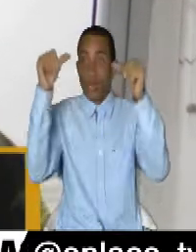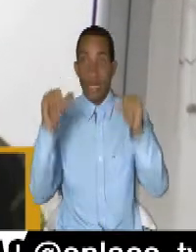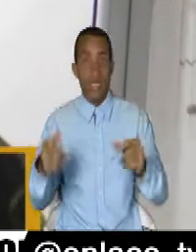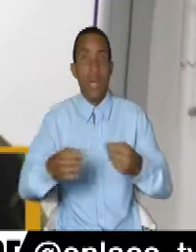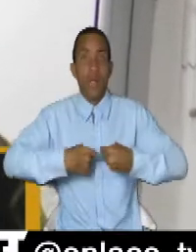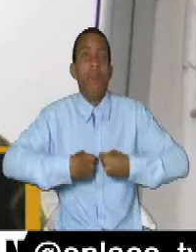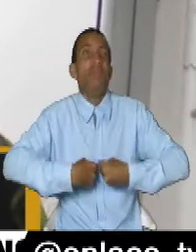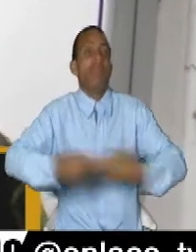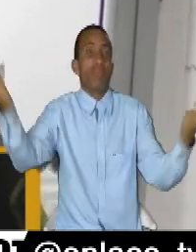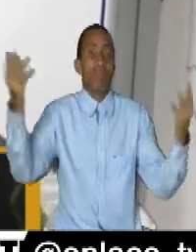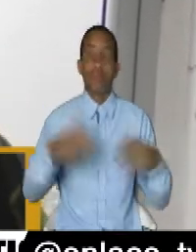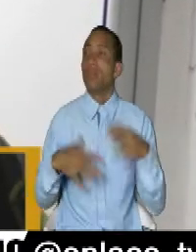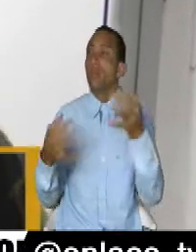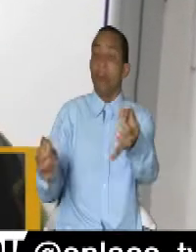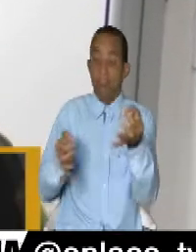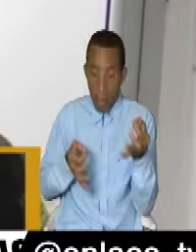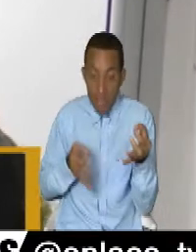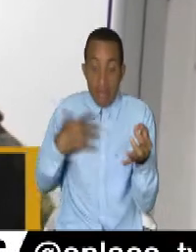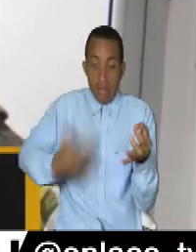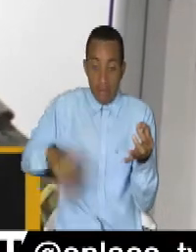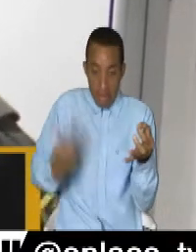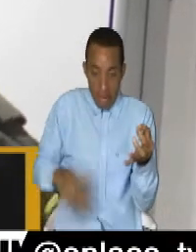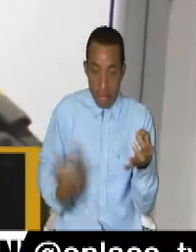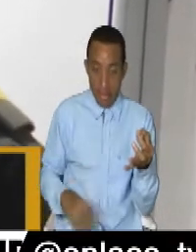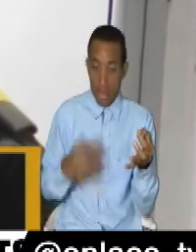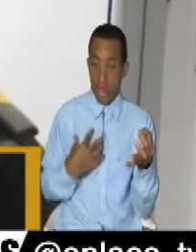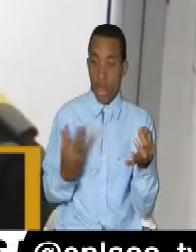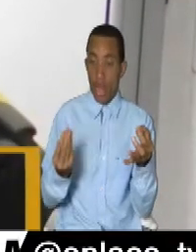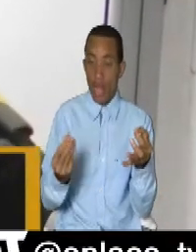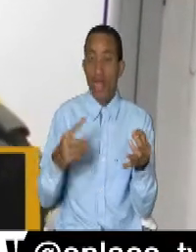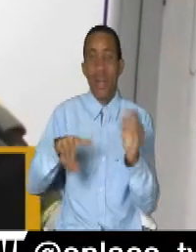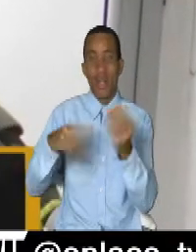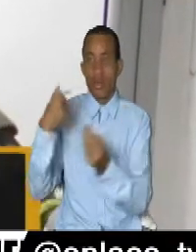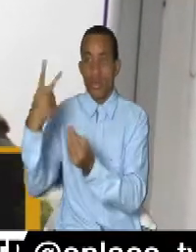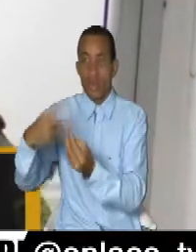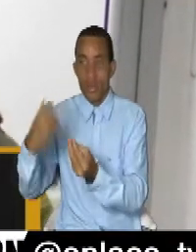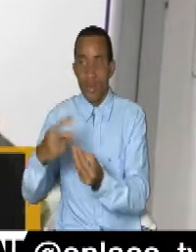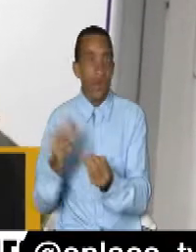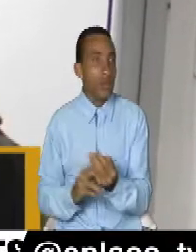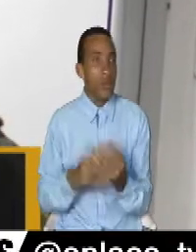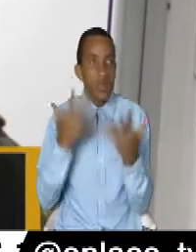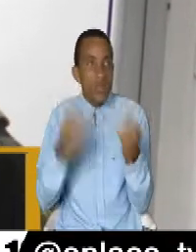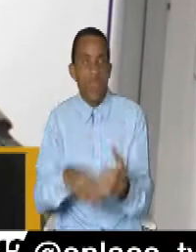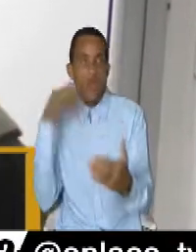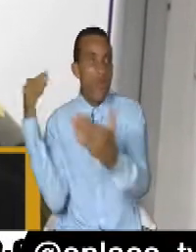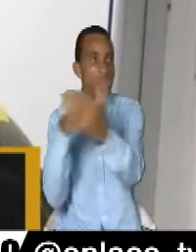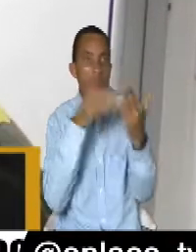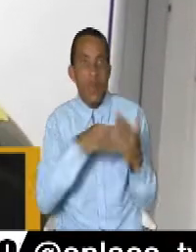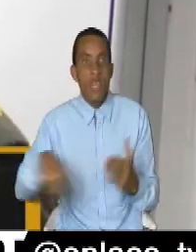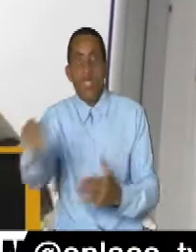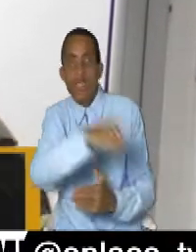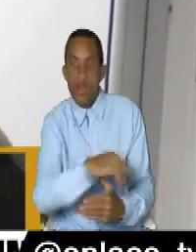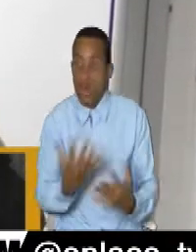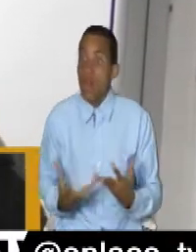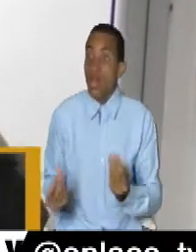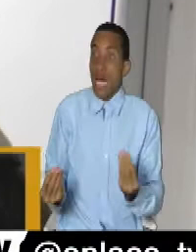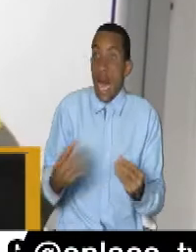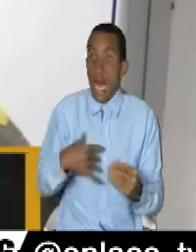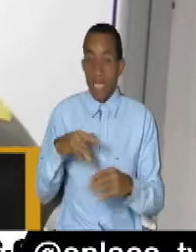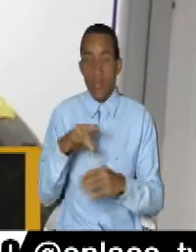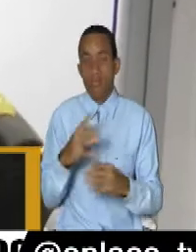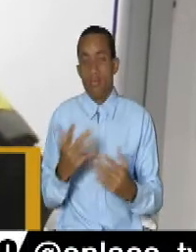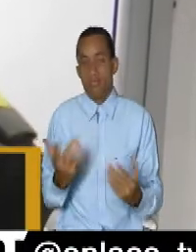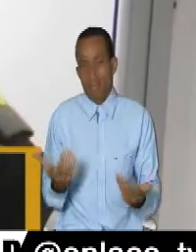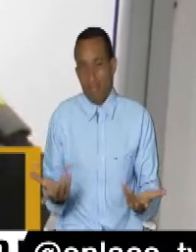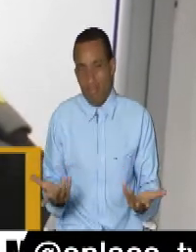ellos. Es una situación que entre las bandas quieren ellos sembrar el terror entre ellos, pero lógicamente esta situación